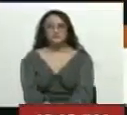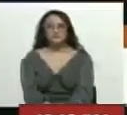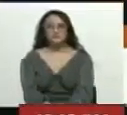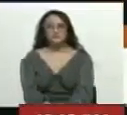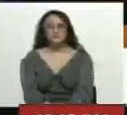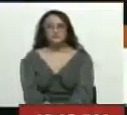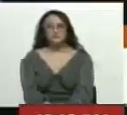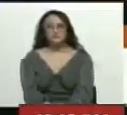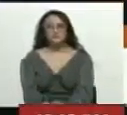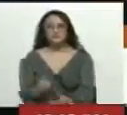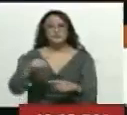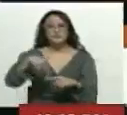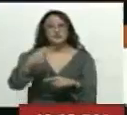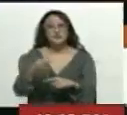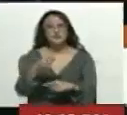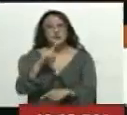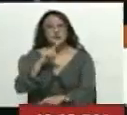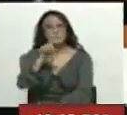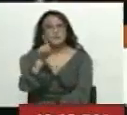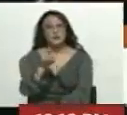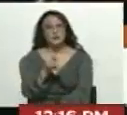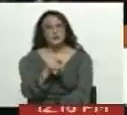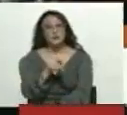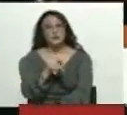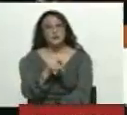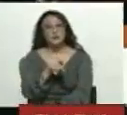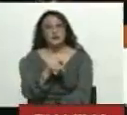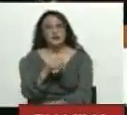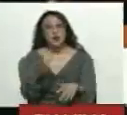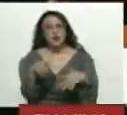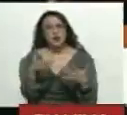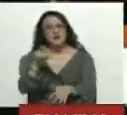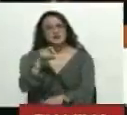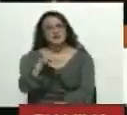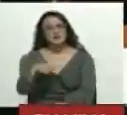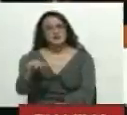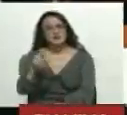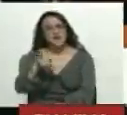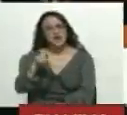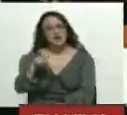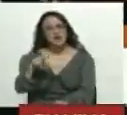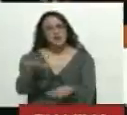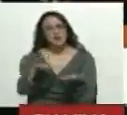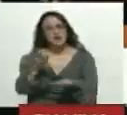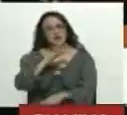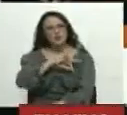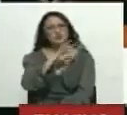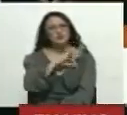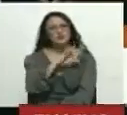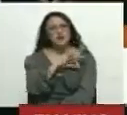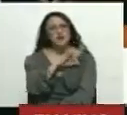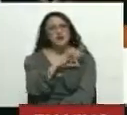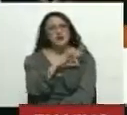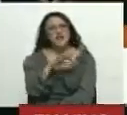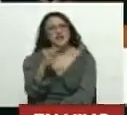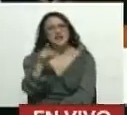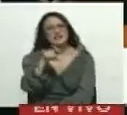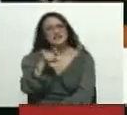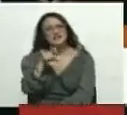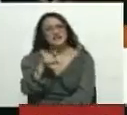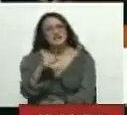Luego de eso preguntaba Cuáles son las necesidades de los movimientos sociales qué necesitan